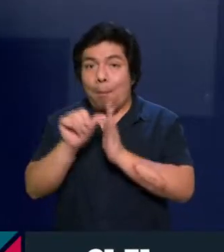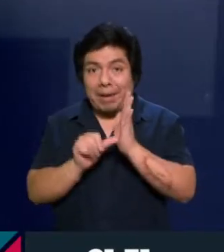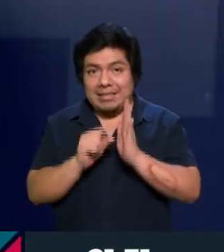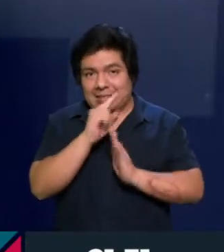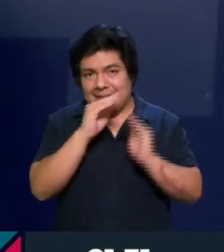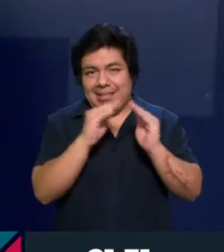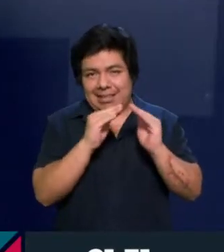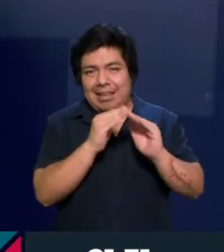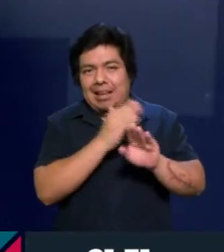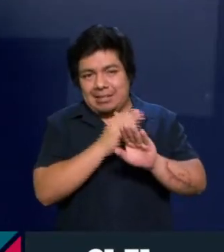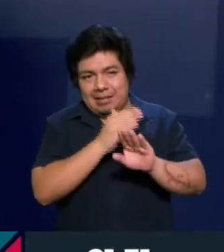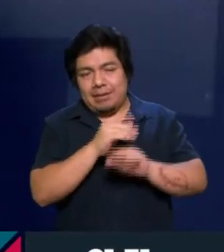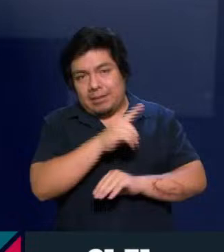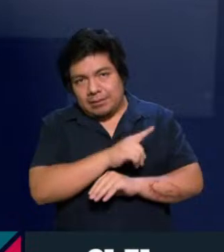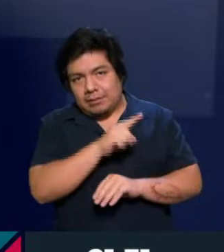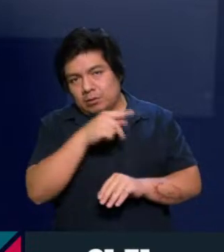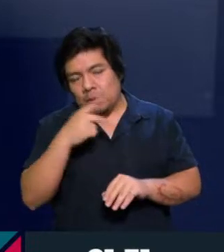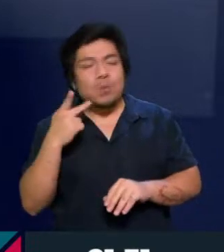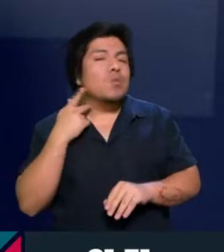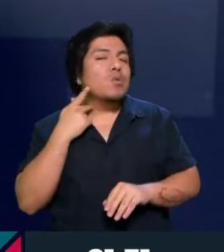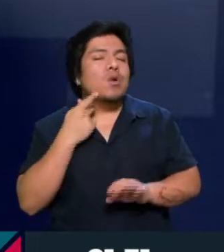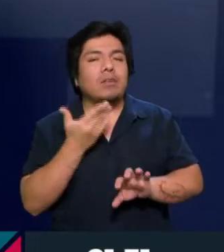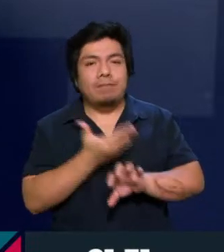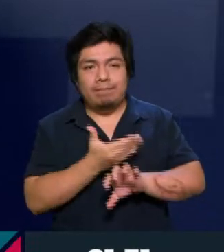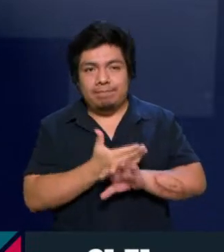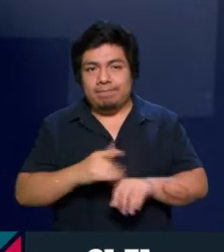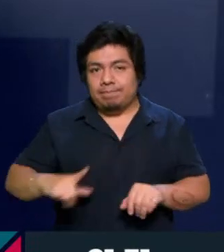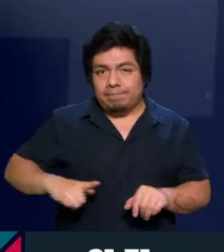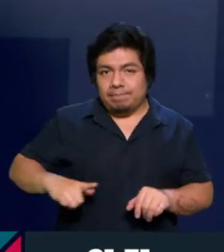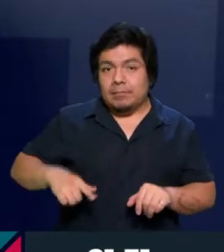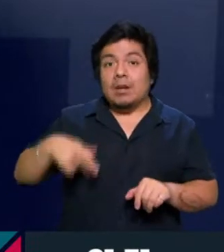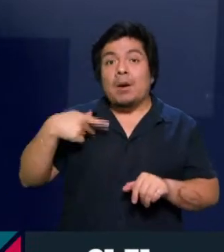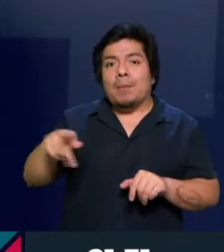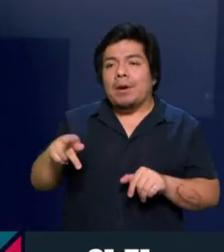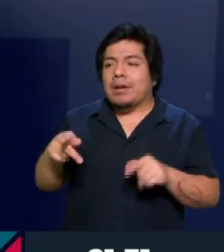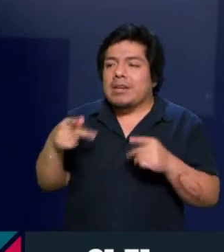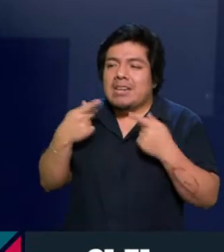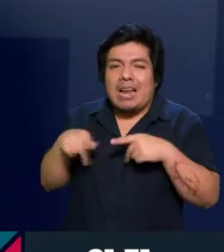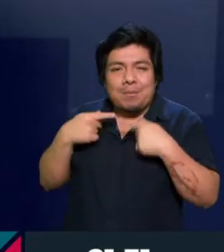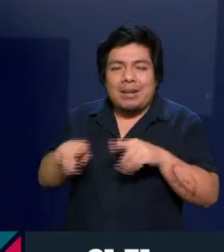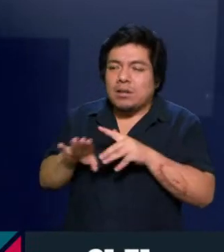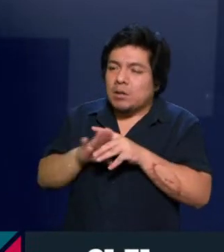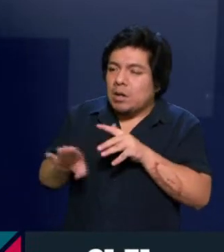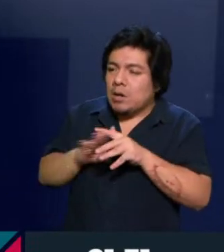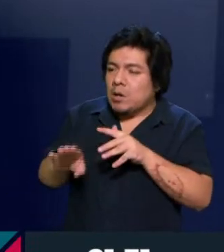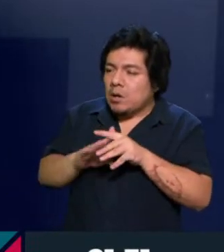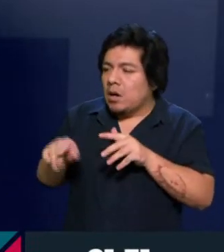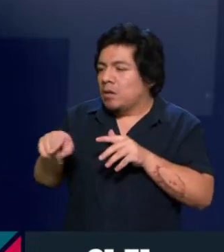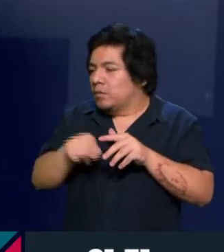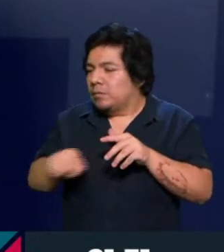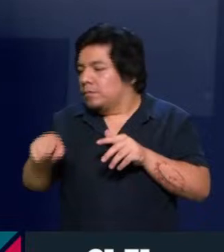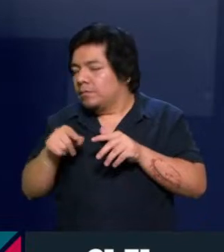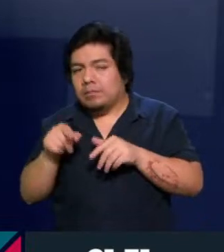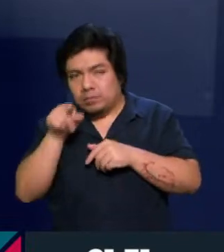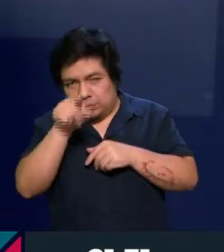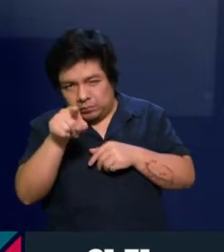con esas políticas en su gobierno, pero esta población flotante, doctora, desde su